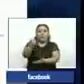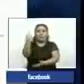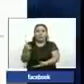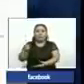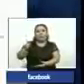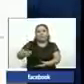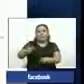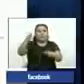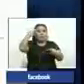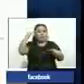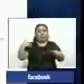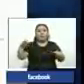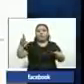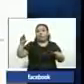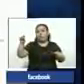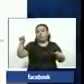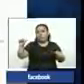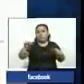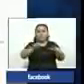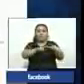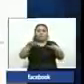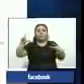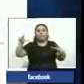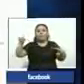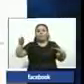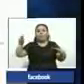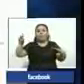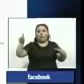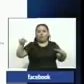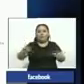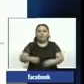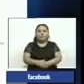Rosa María Fortín y Linda Pérez Afuentes.